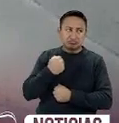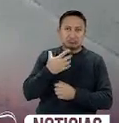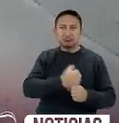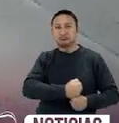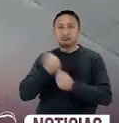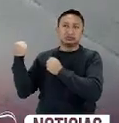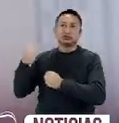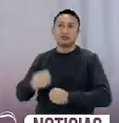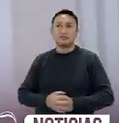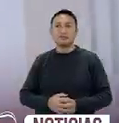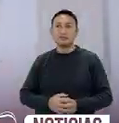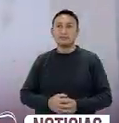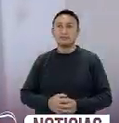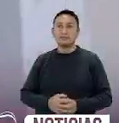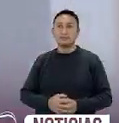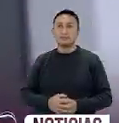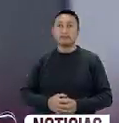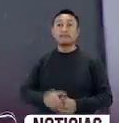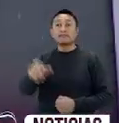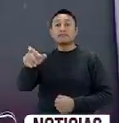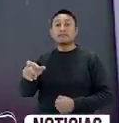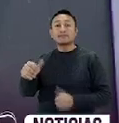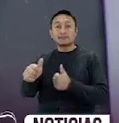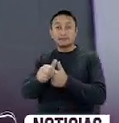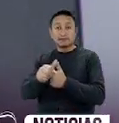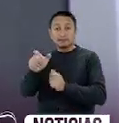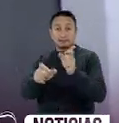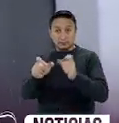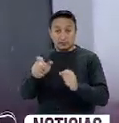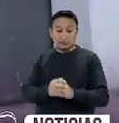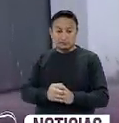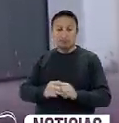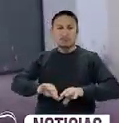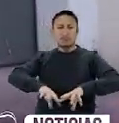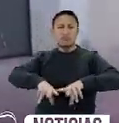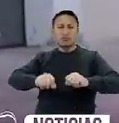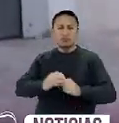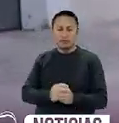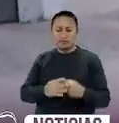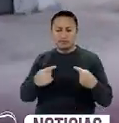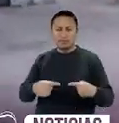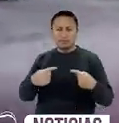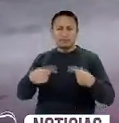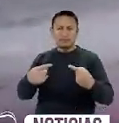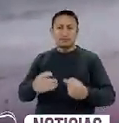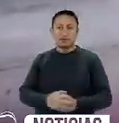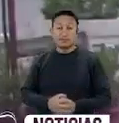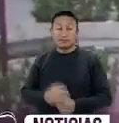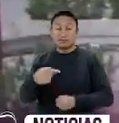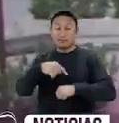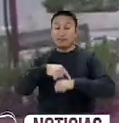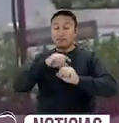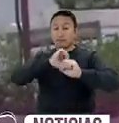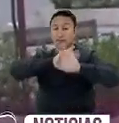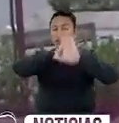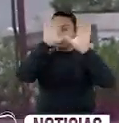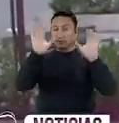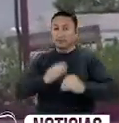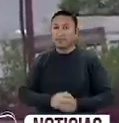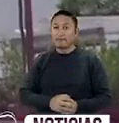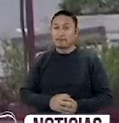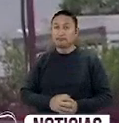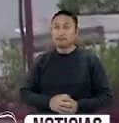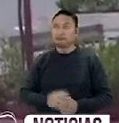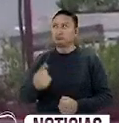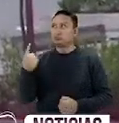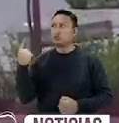robaron un carro de aquí. Moradores aseguran que los asaltos ocurren con más frecuencia a tempranas horas, de